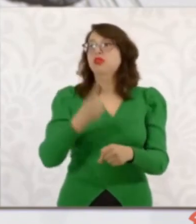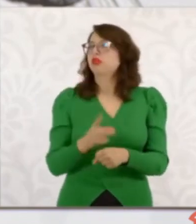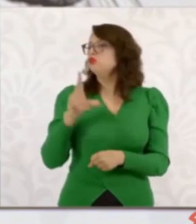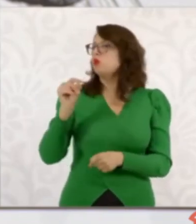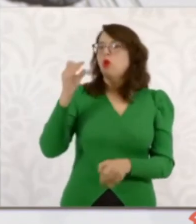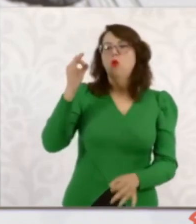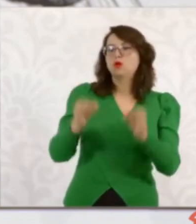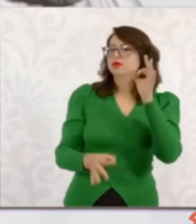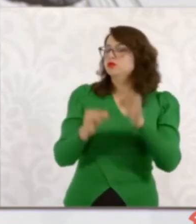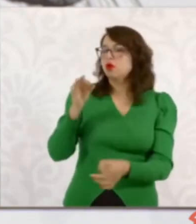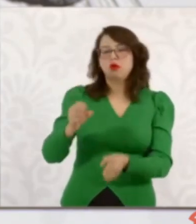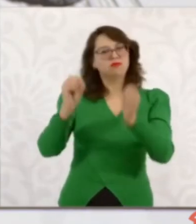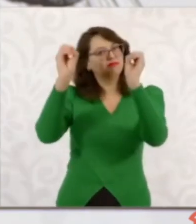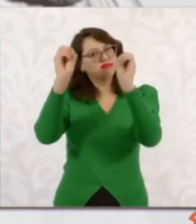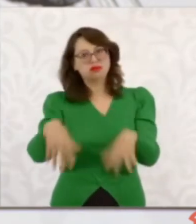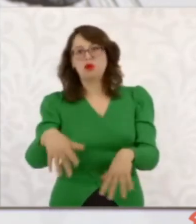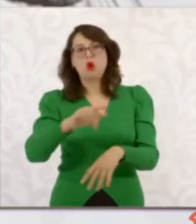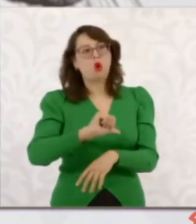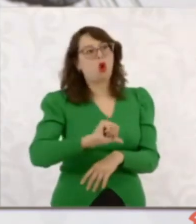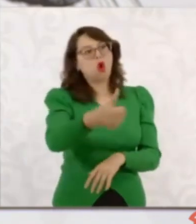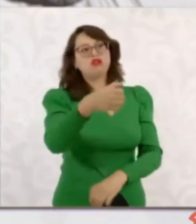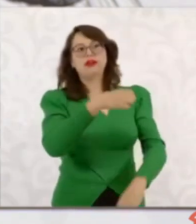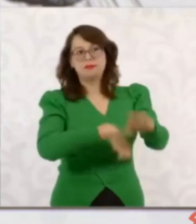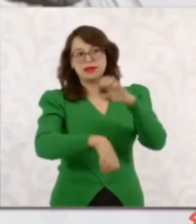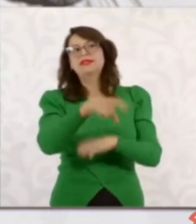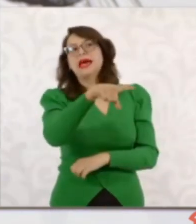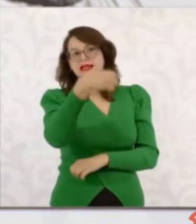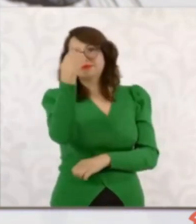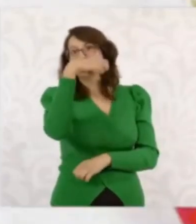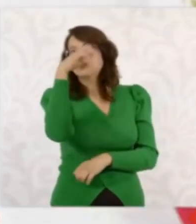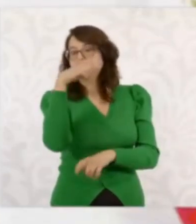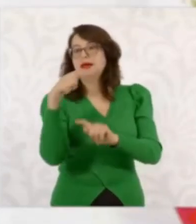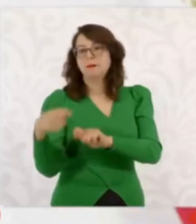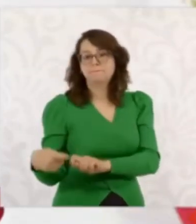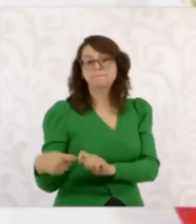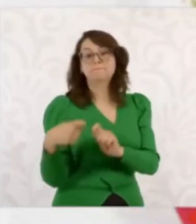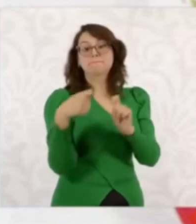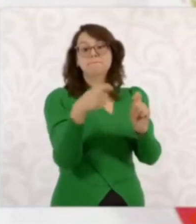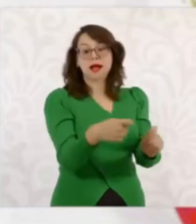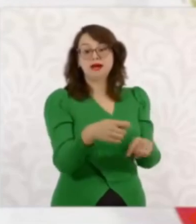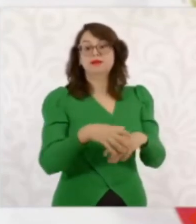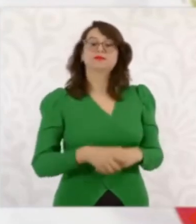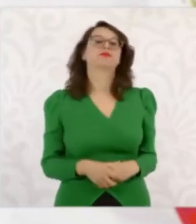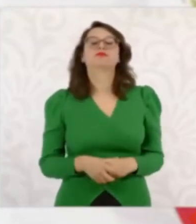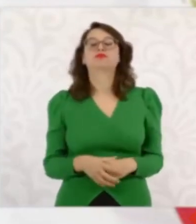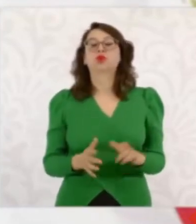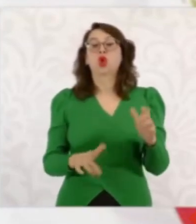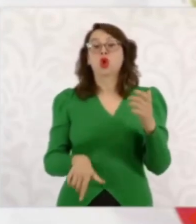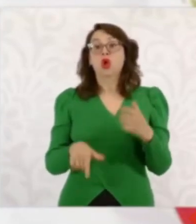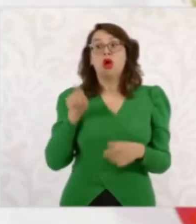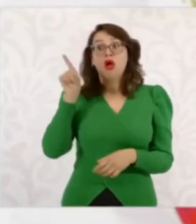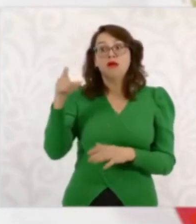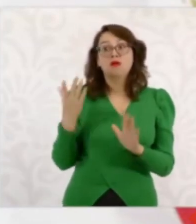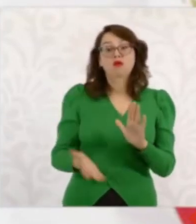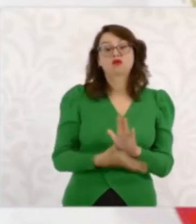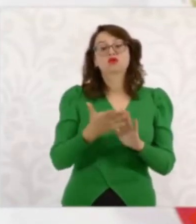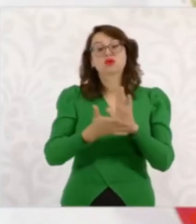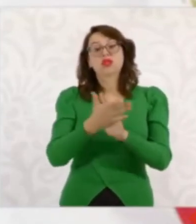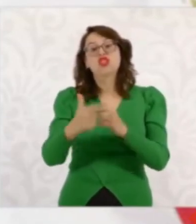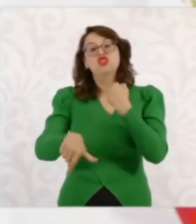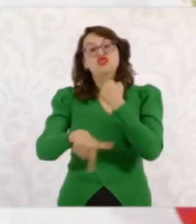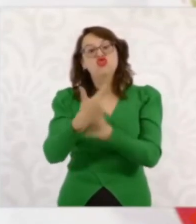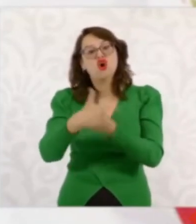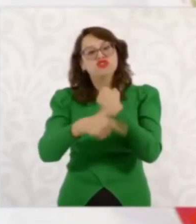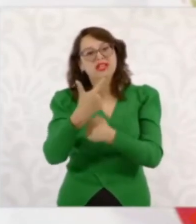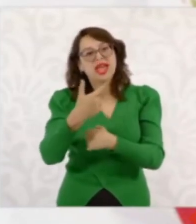poder asignar de nuevo a otras empresas ese tramo. Al final participaron 12 empresas en la construcción del tramo